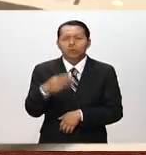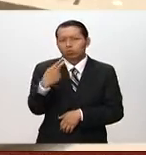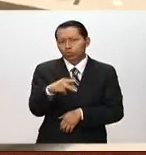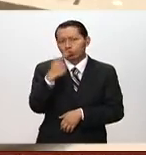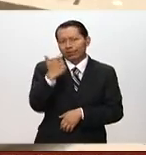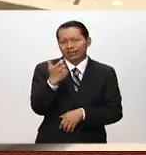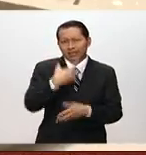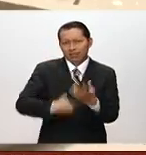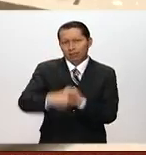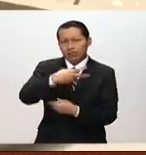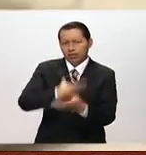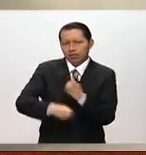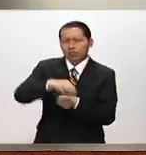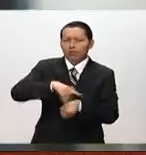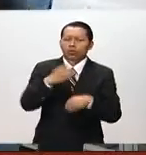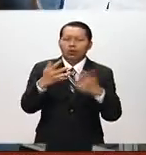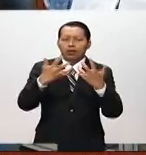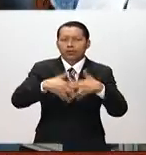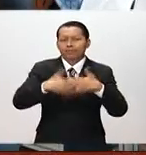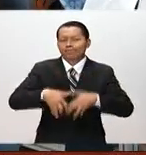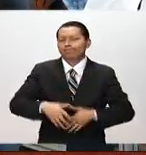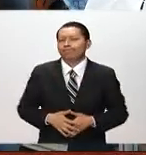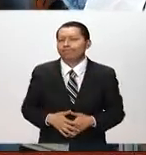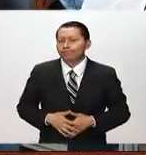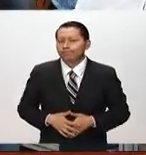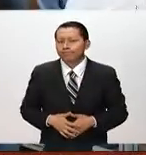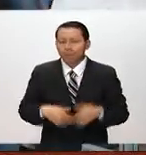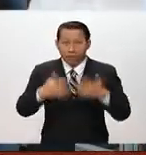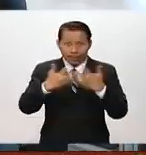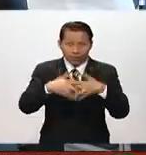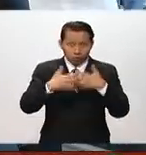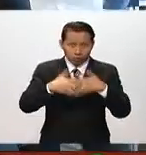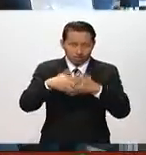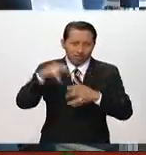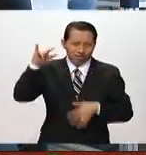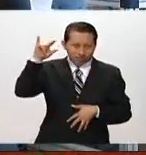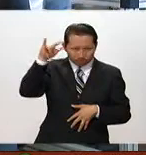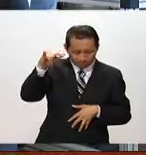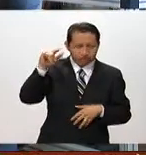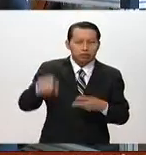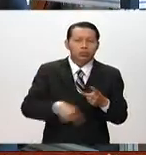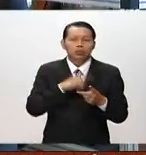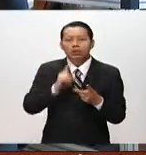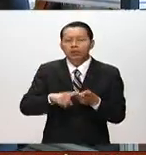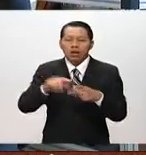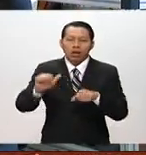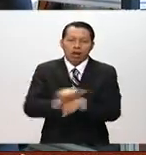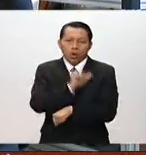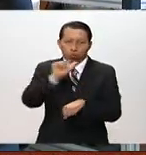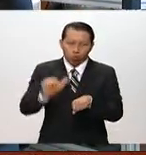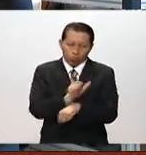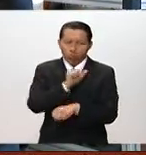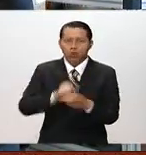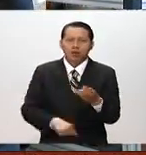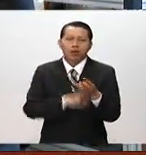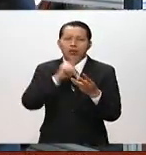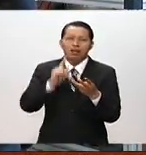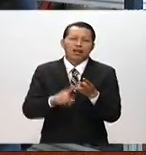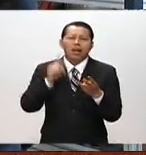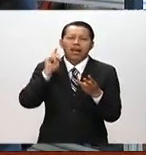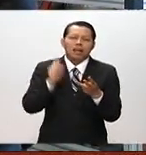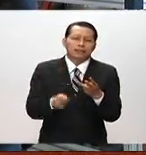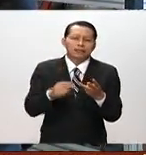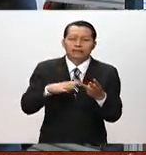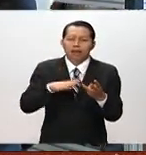se sostiene del sector industrial. Por un lado, la industria aeronáutica, por otro lado, la industria automotriz y finalmente tenemos